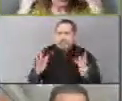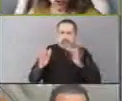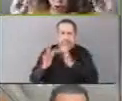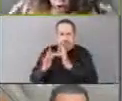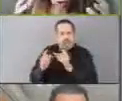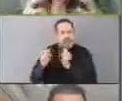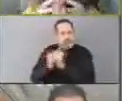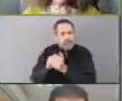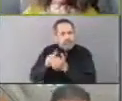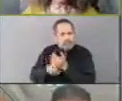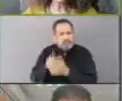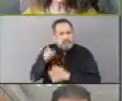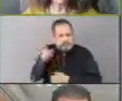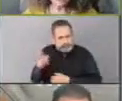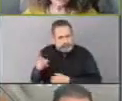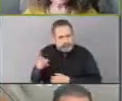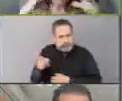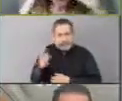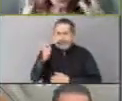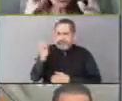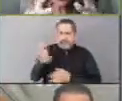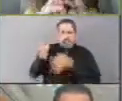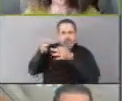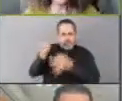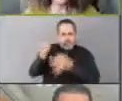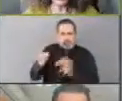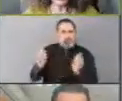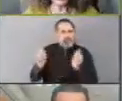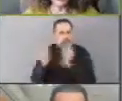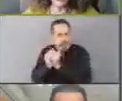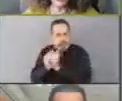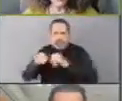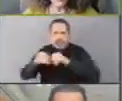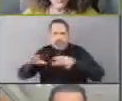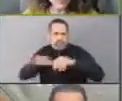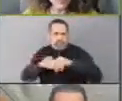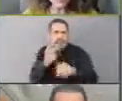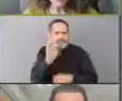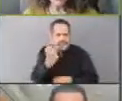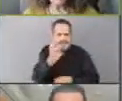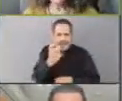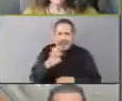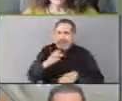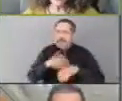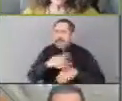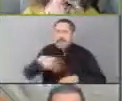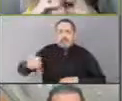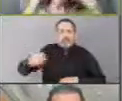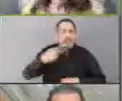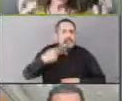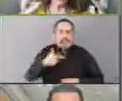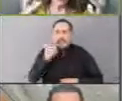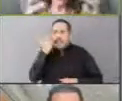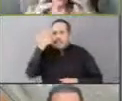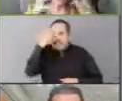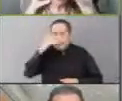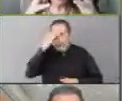y son los oficiales justo por esta necesidad de la gente de